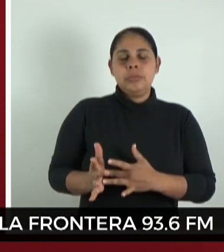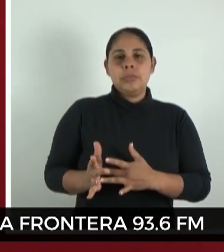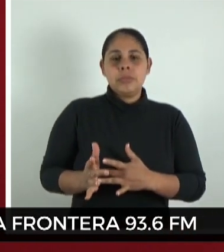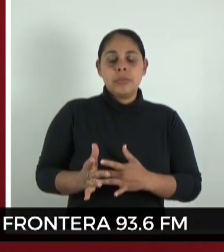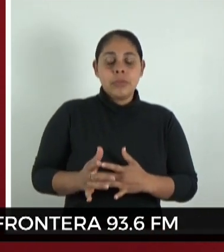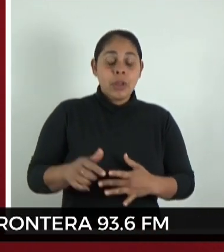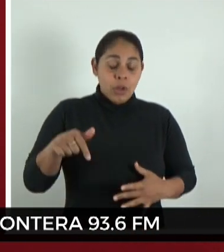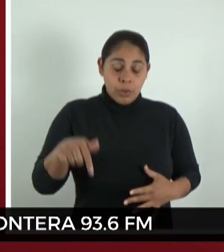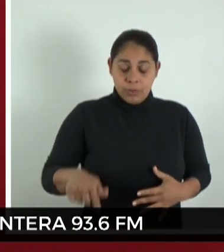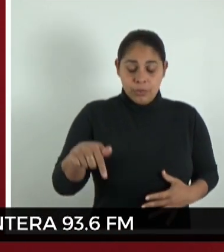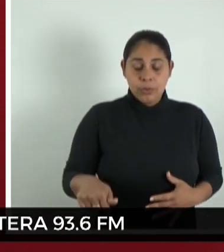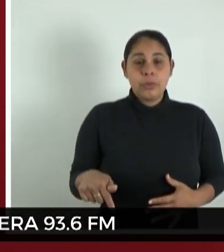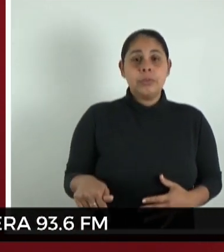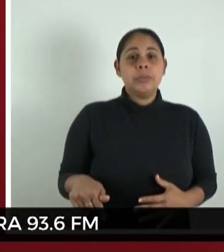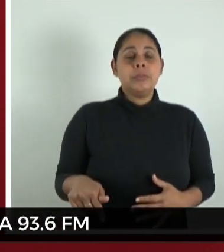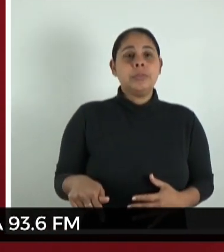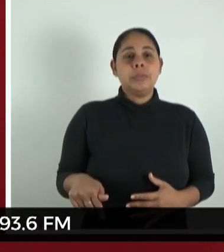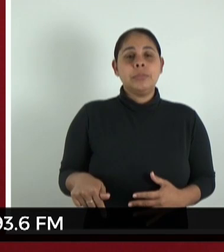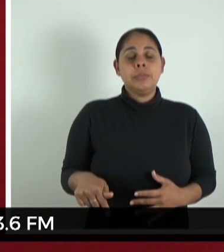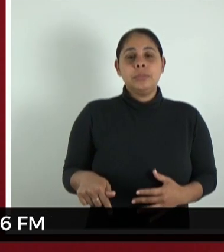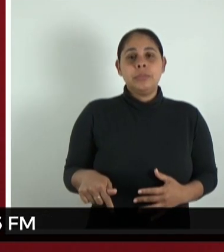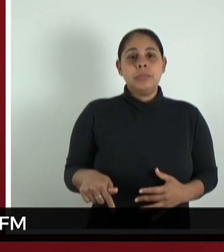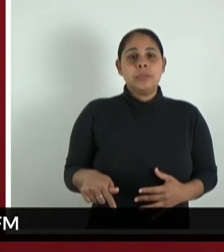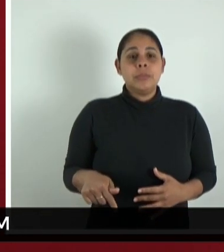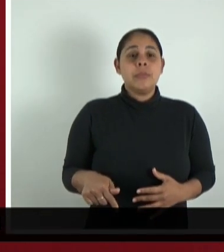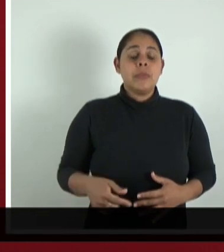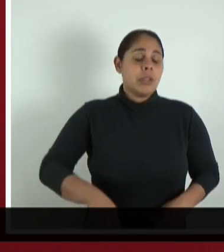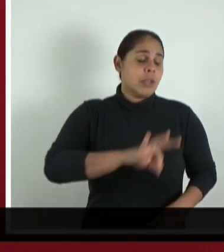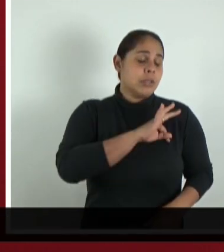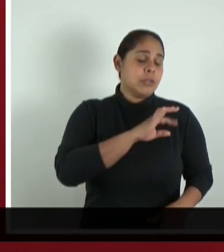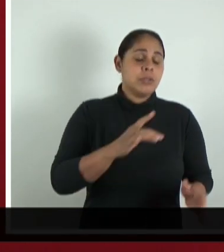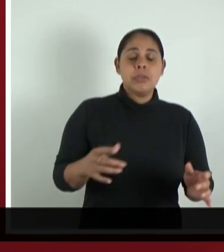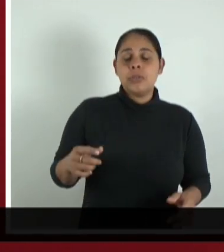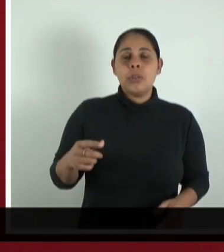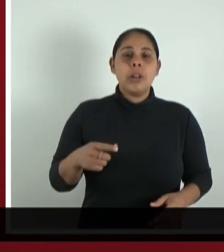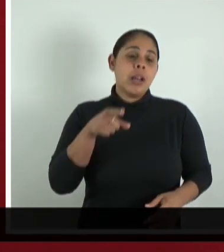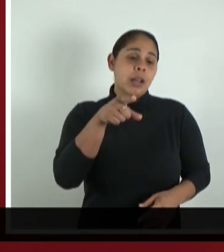hoy en este día, es lo que el Señor le ofrece.